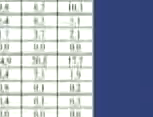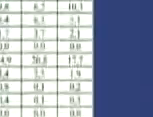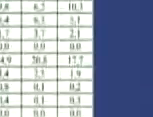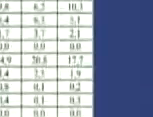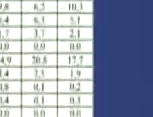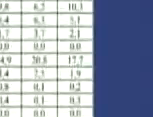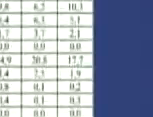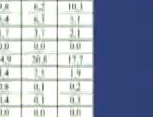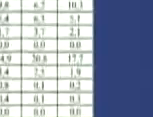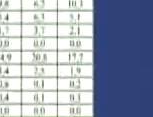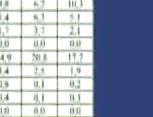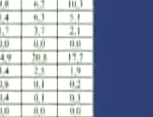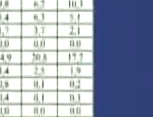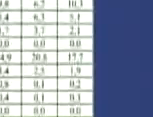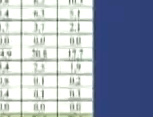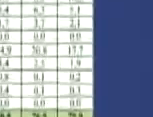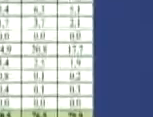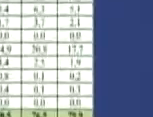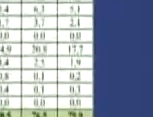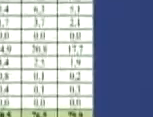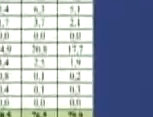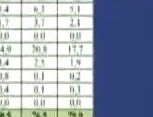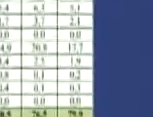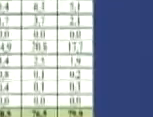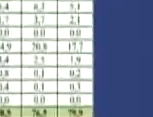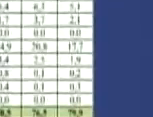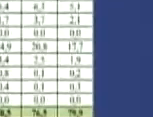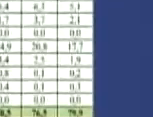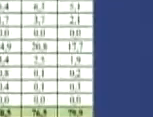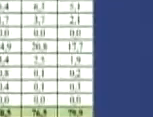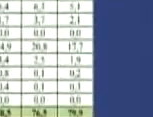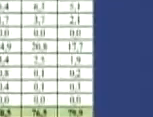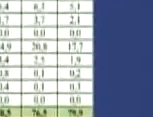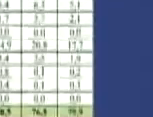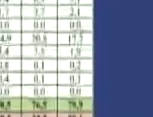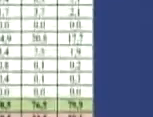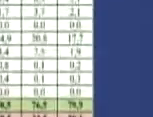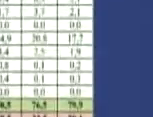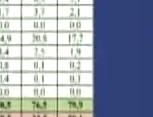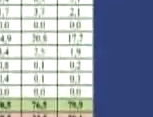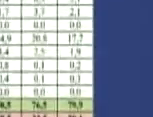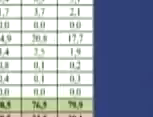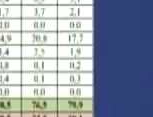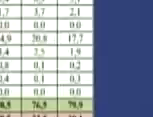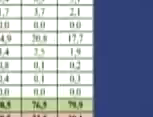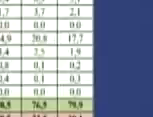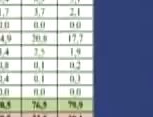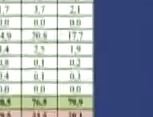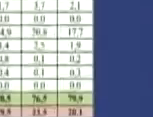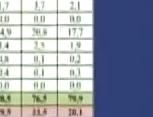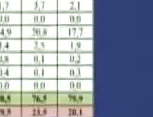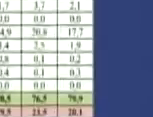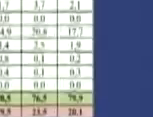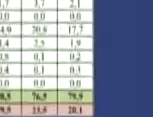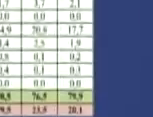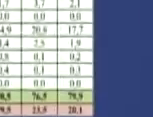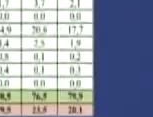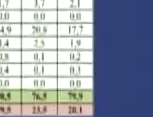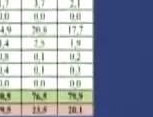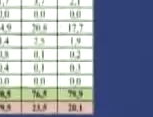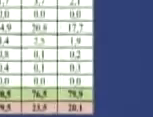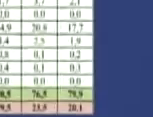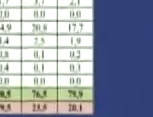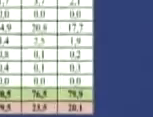incursiones mercenarias para socavar nuestra integridad territorial y nuestra soberanía nacional, los mismos que